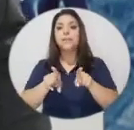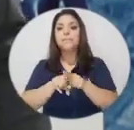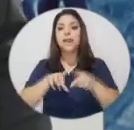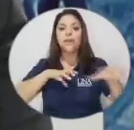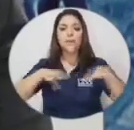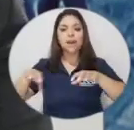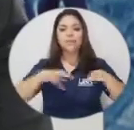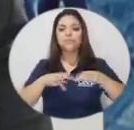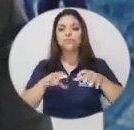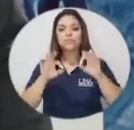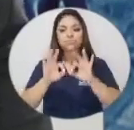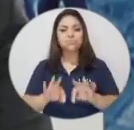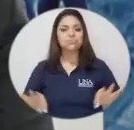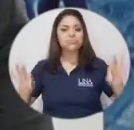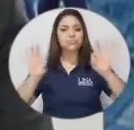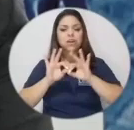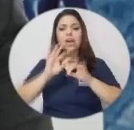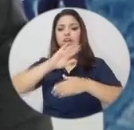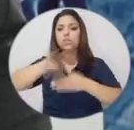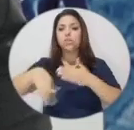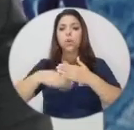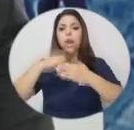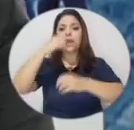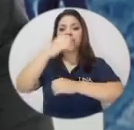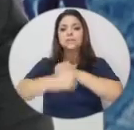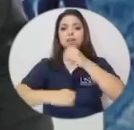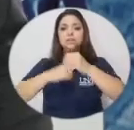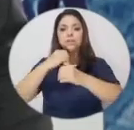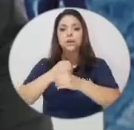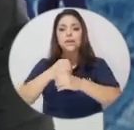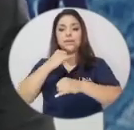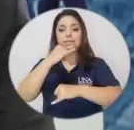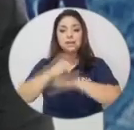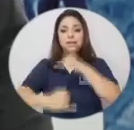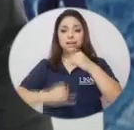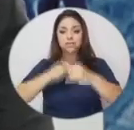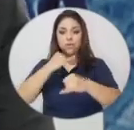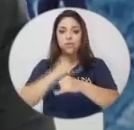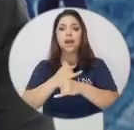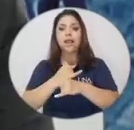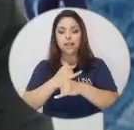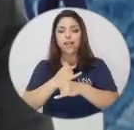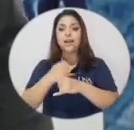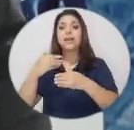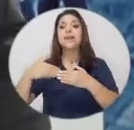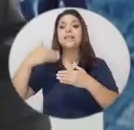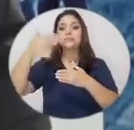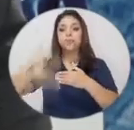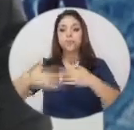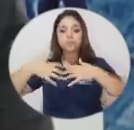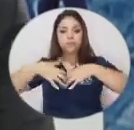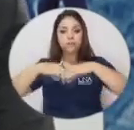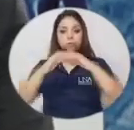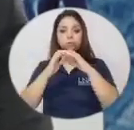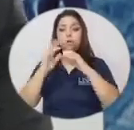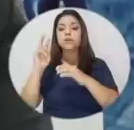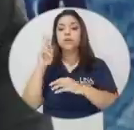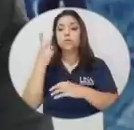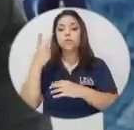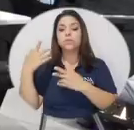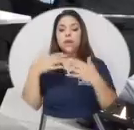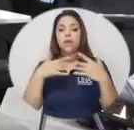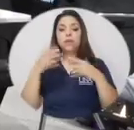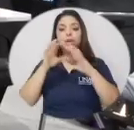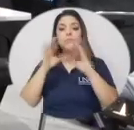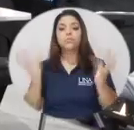los planos de la organización internacional que se conformó después de la Segunda Guerra Mundial y después de la Guerra